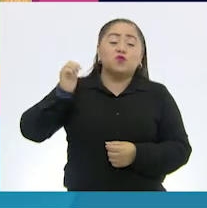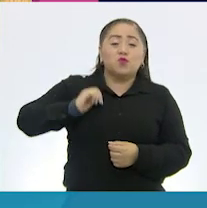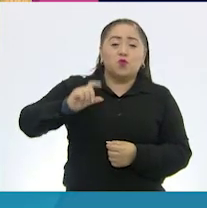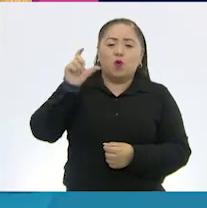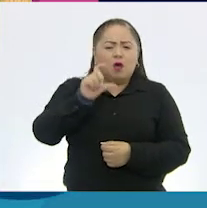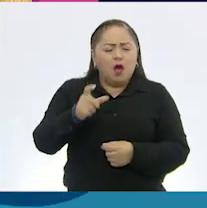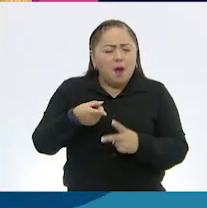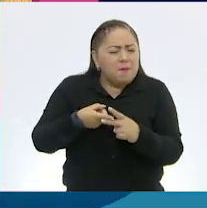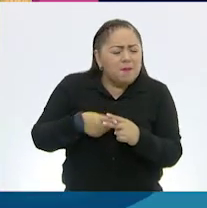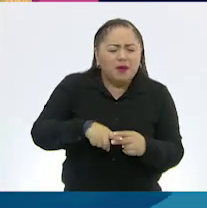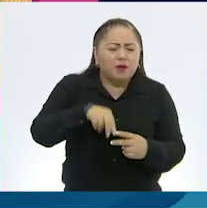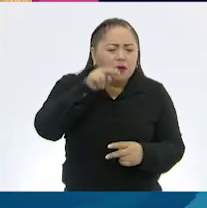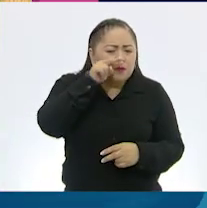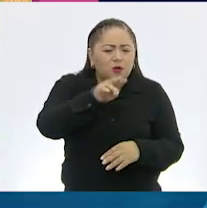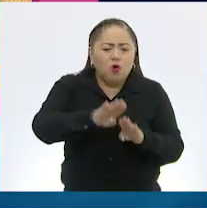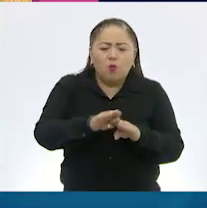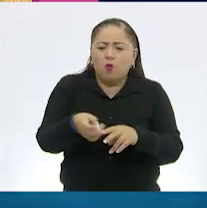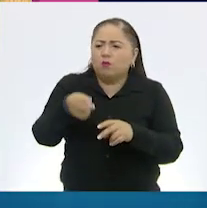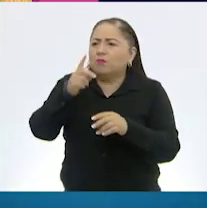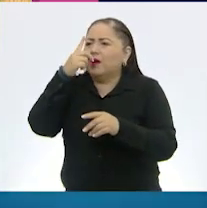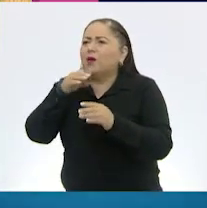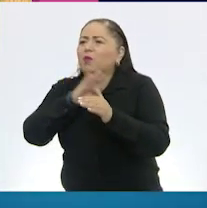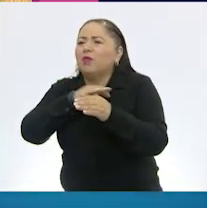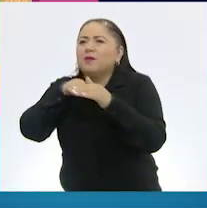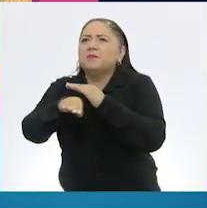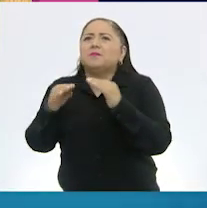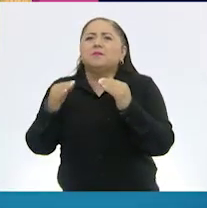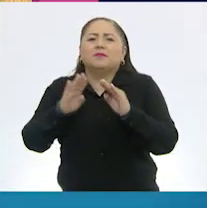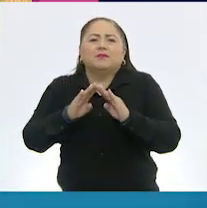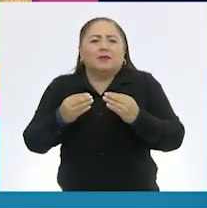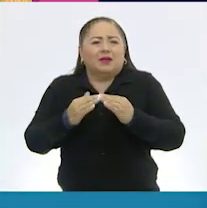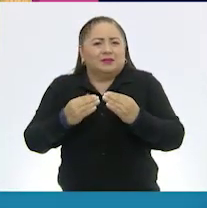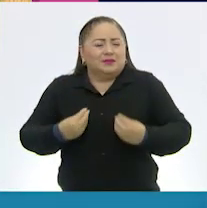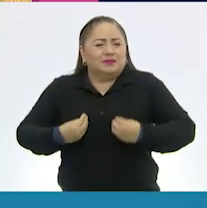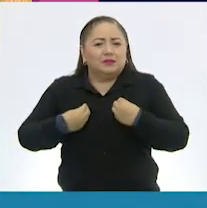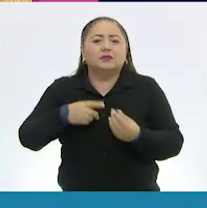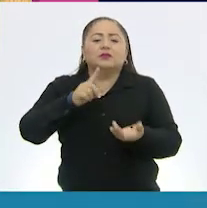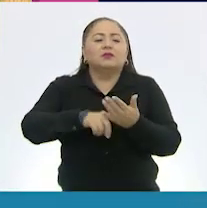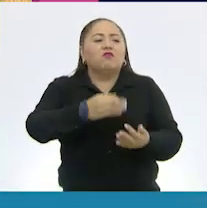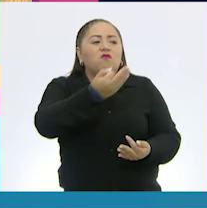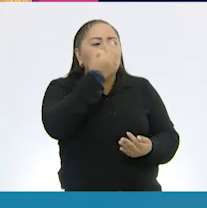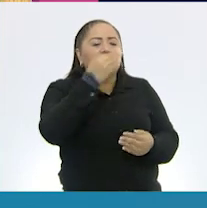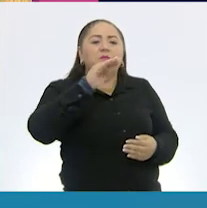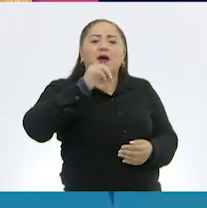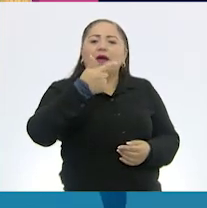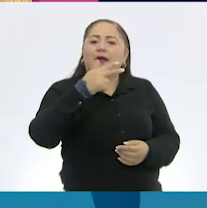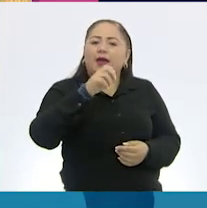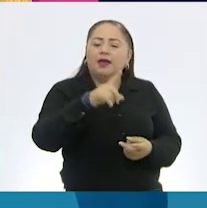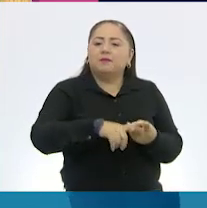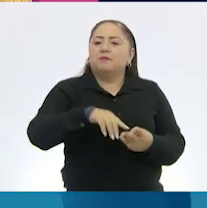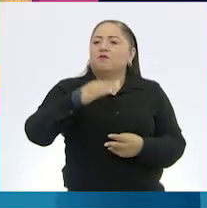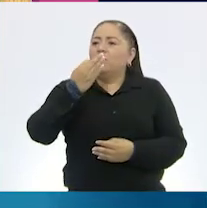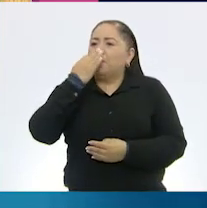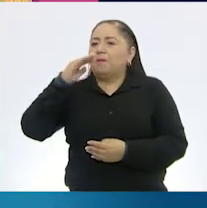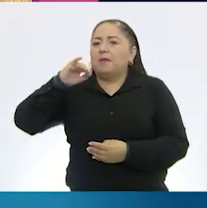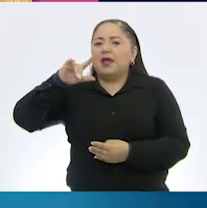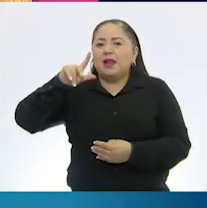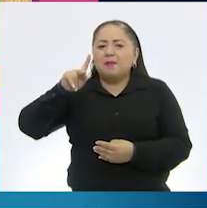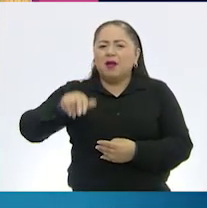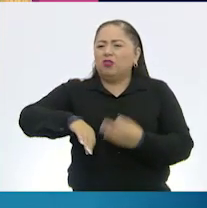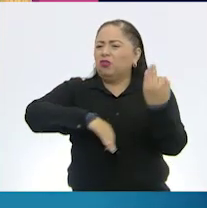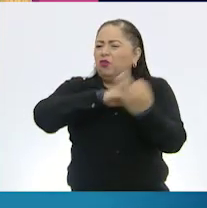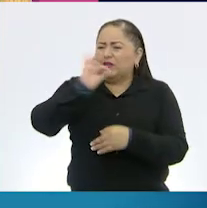apenas viendo dónde asentarse para vivir, recolectaban en el camino flores de maguey, flores de milpa, toda clase